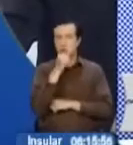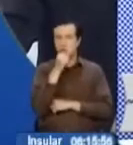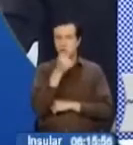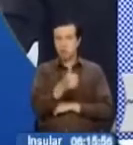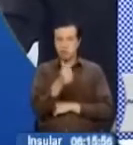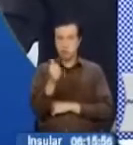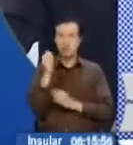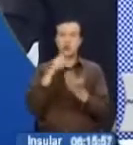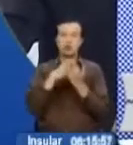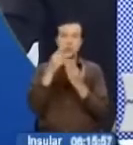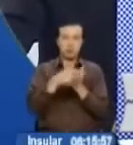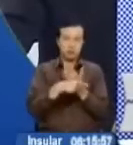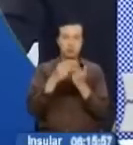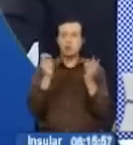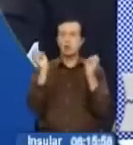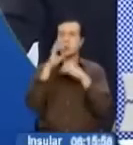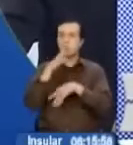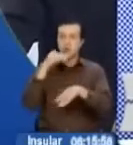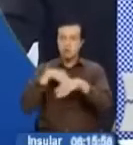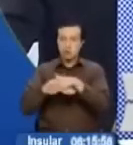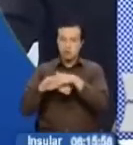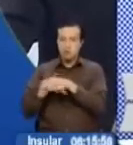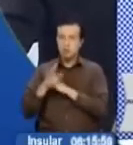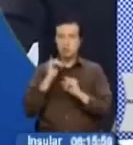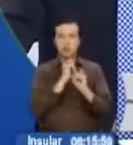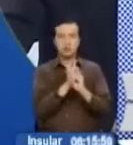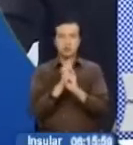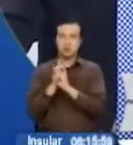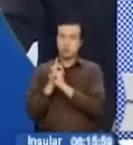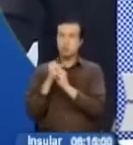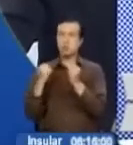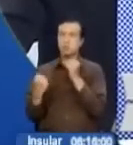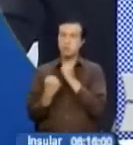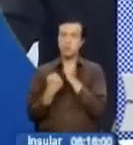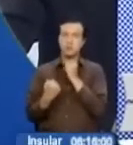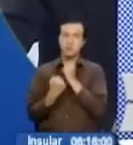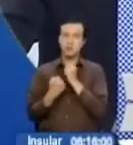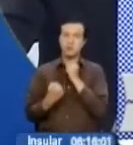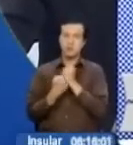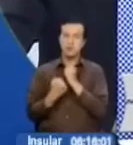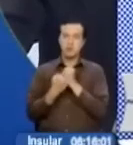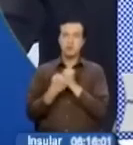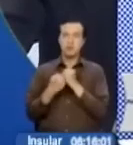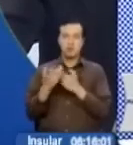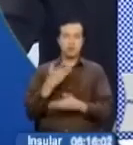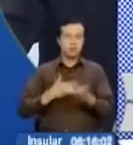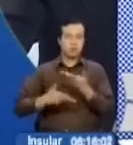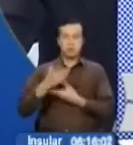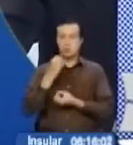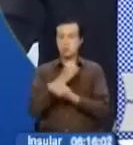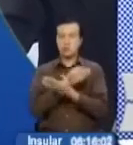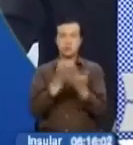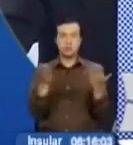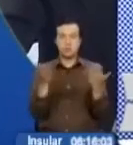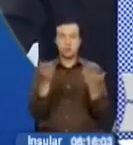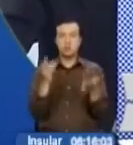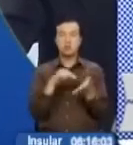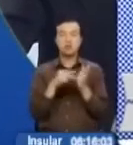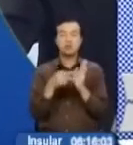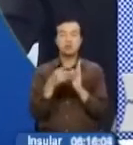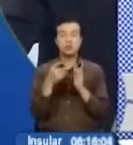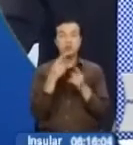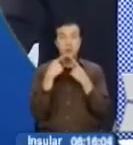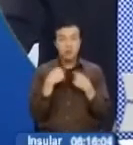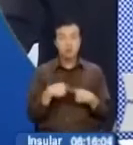la aplicación, que la entrada sea gratuita debido a las instituciones que han venido apoyando para compartir esta información, hace que la